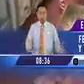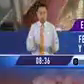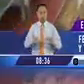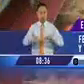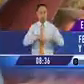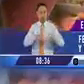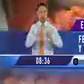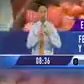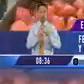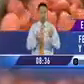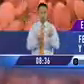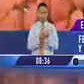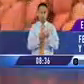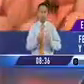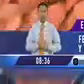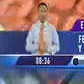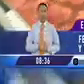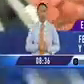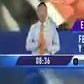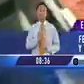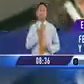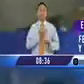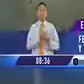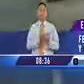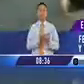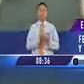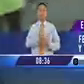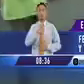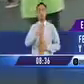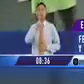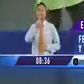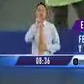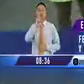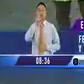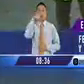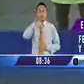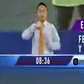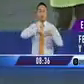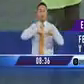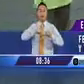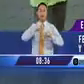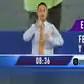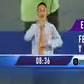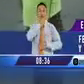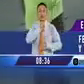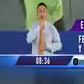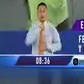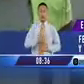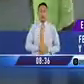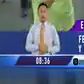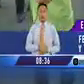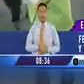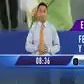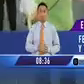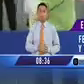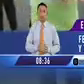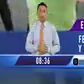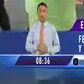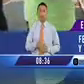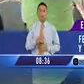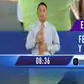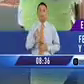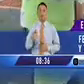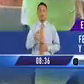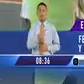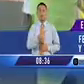hacen los vecinos y vecinas del sector. Muy bien, muchas gracias. Fue Cristian Torres, el administrador zonal de la zona de Eloy El Farro. Y mira, aquí también tenemos vecina linda. ¿Qué